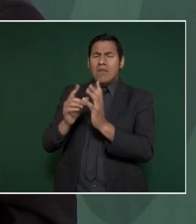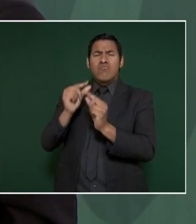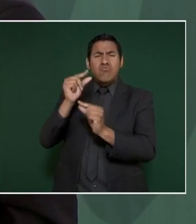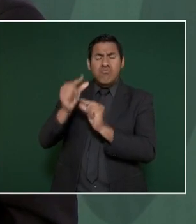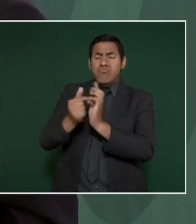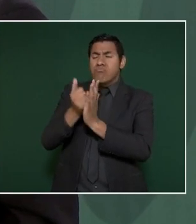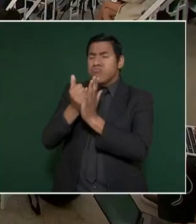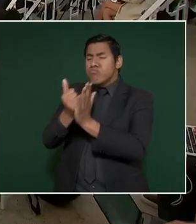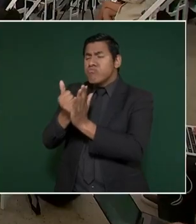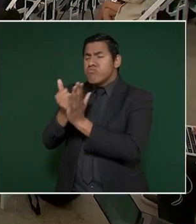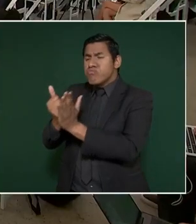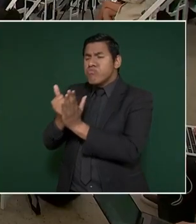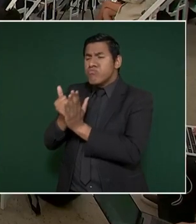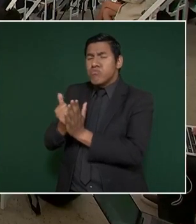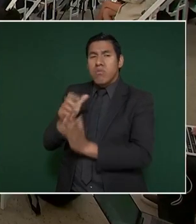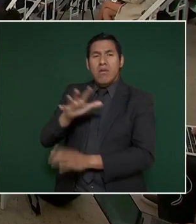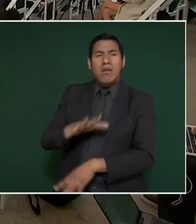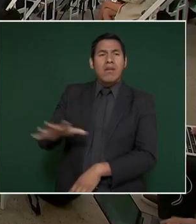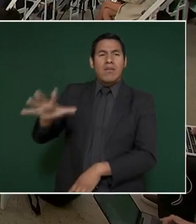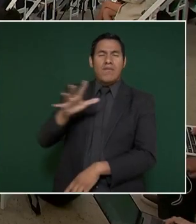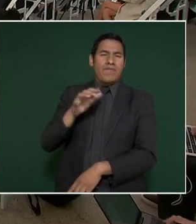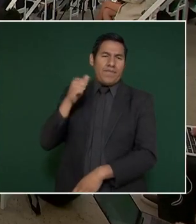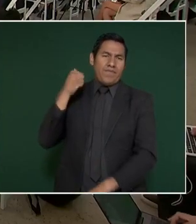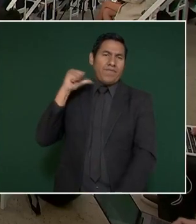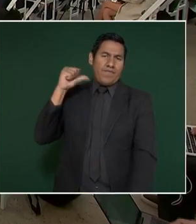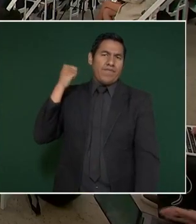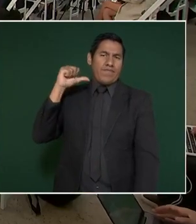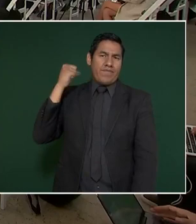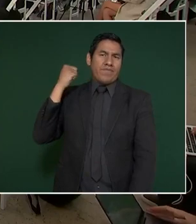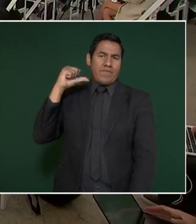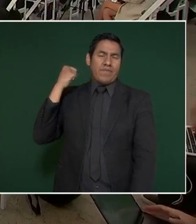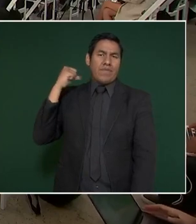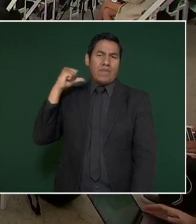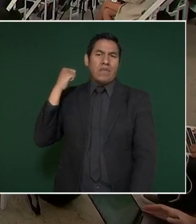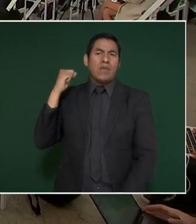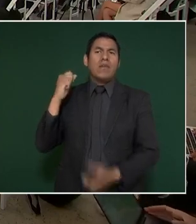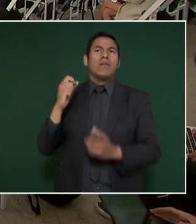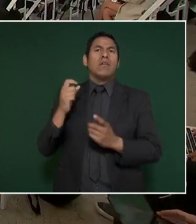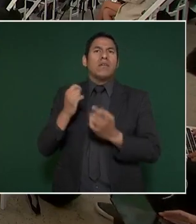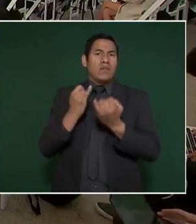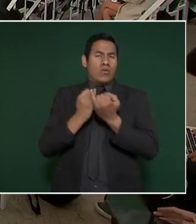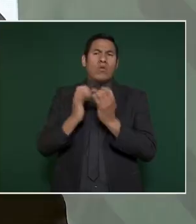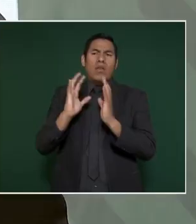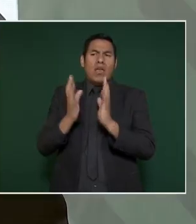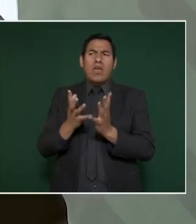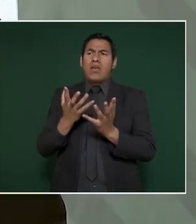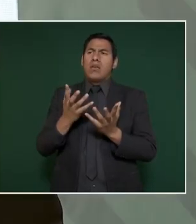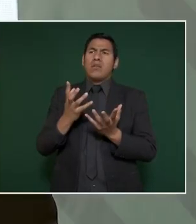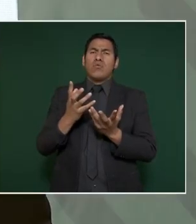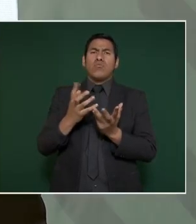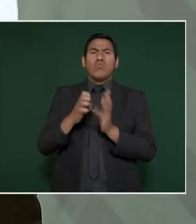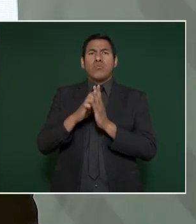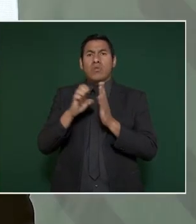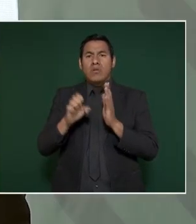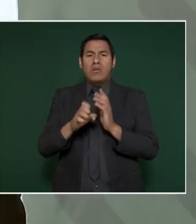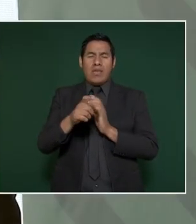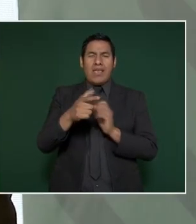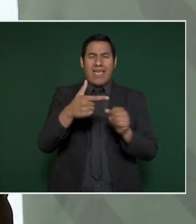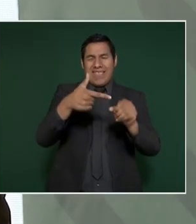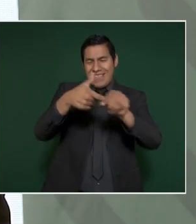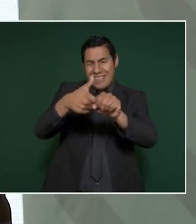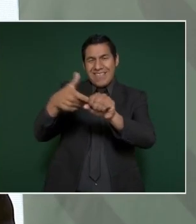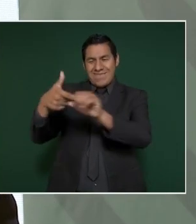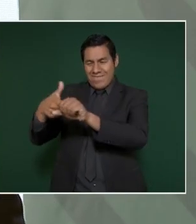en en Acapulco ya tenemos abiertas 80% de las gasolineras